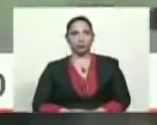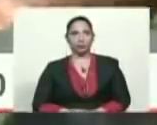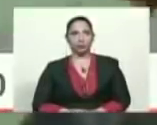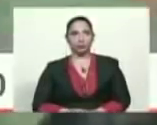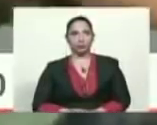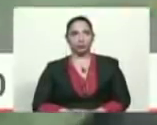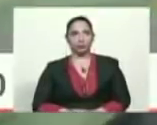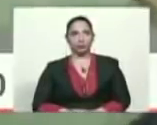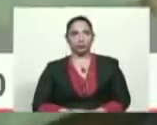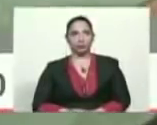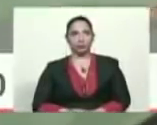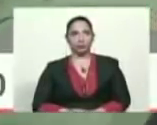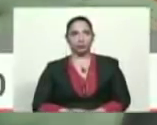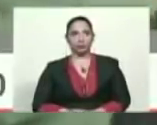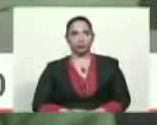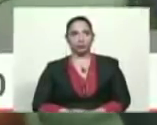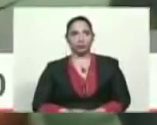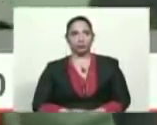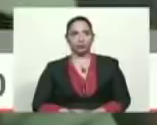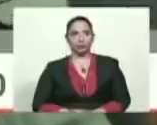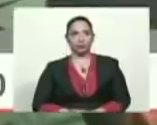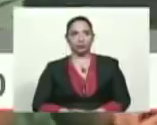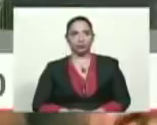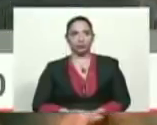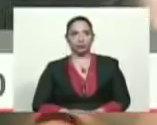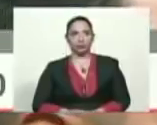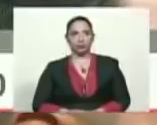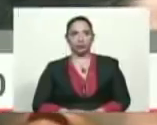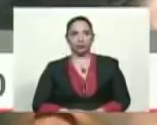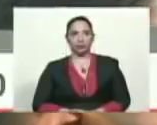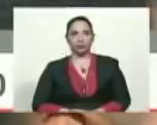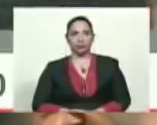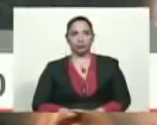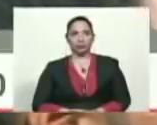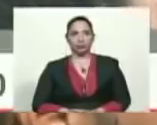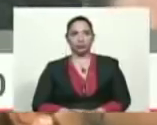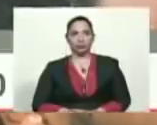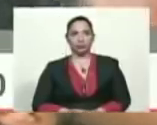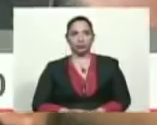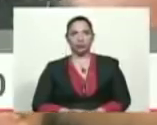Hermanos y hermanas, hoy Venezuela toda